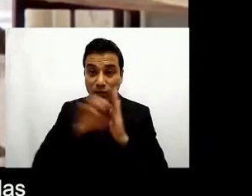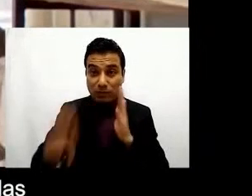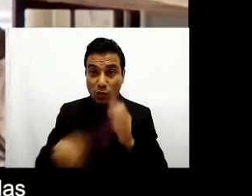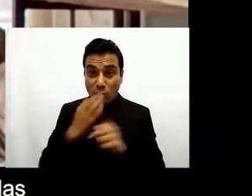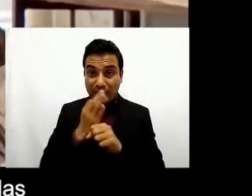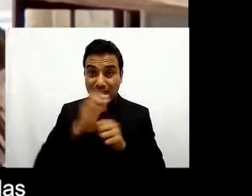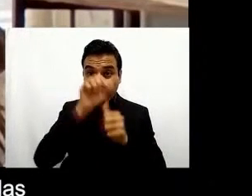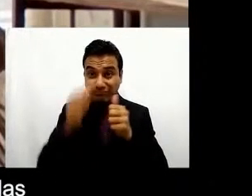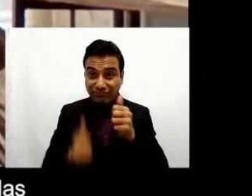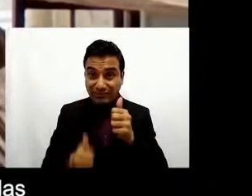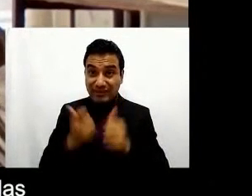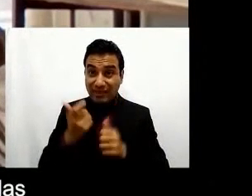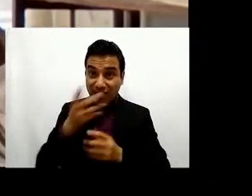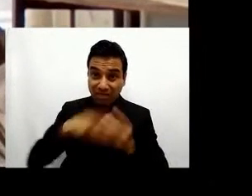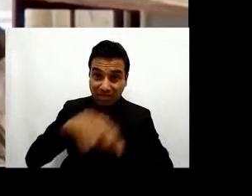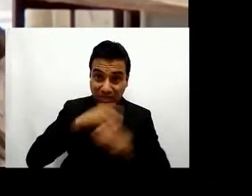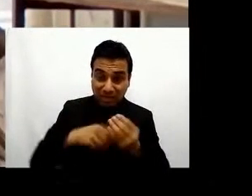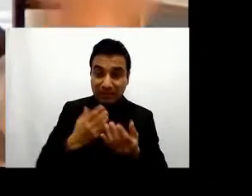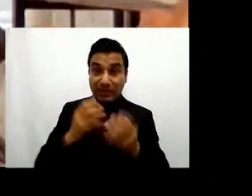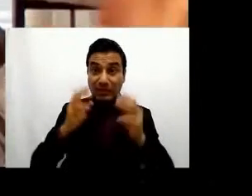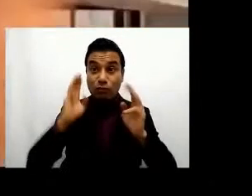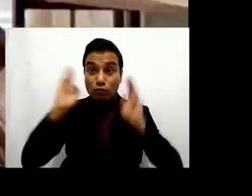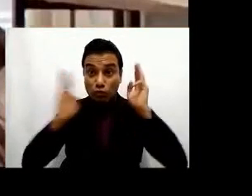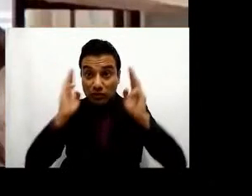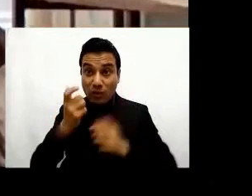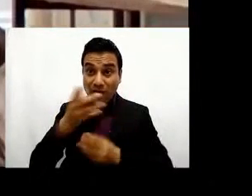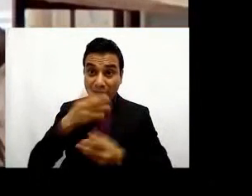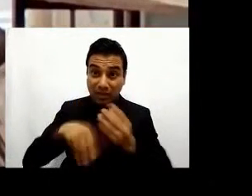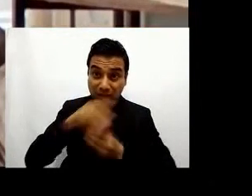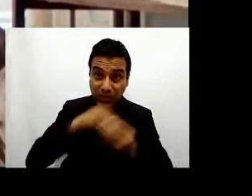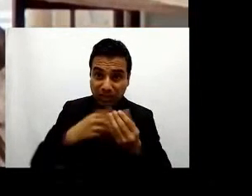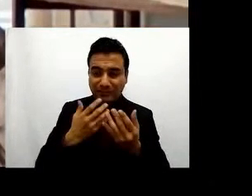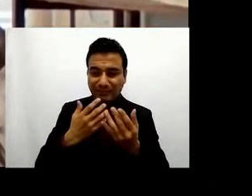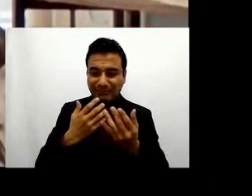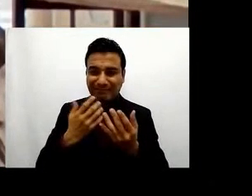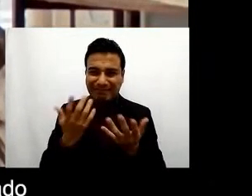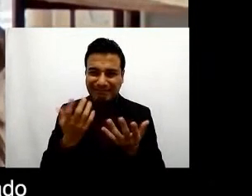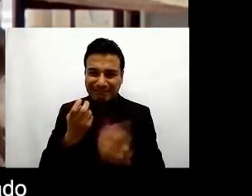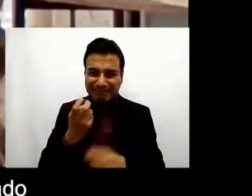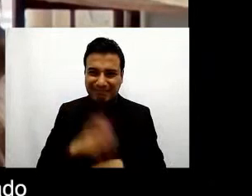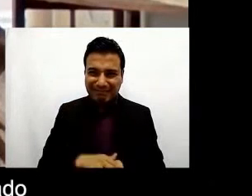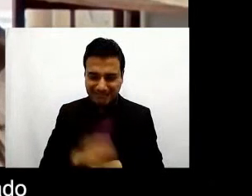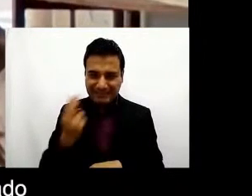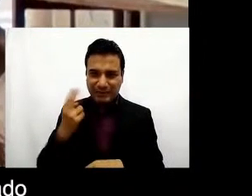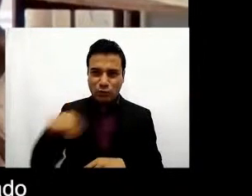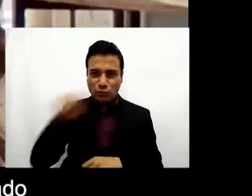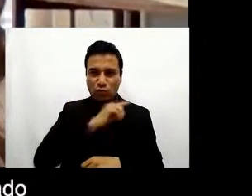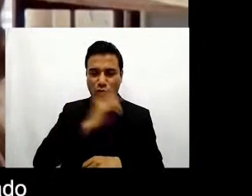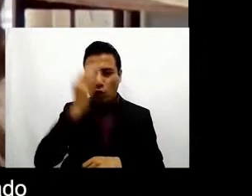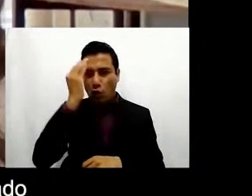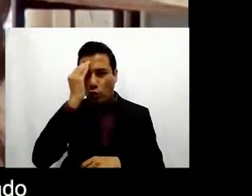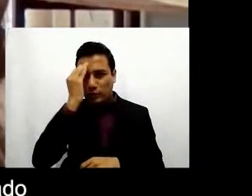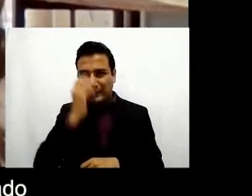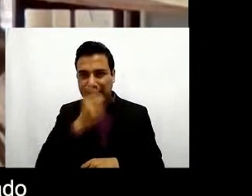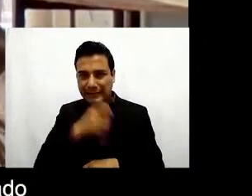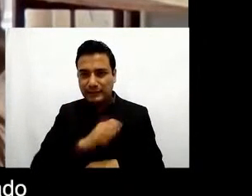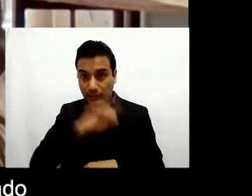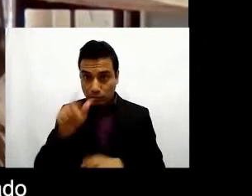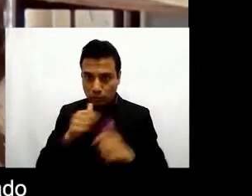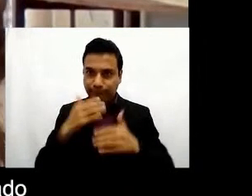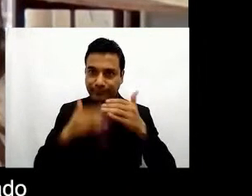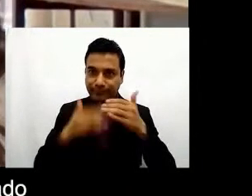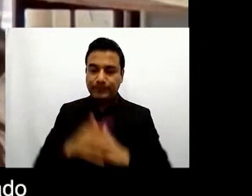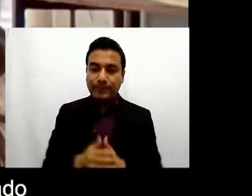o los museos, por poner ejemplos, ¿no? Por otro lado, la misma crisis creo